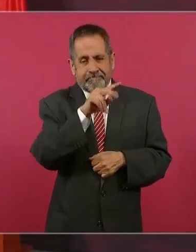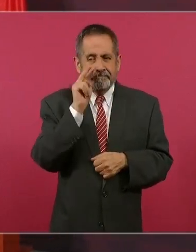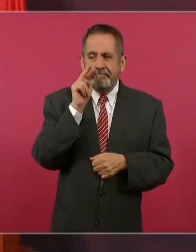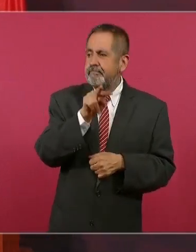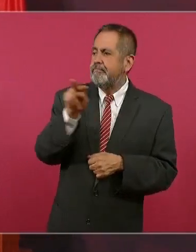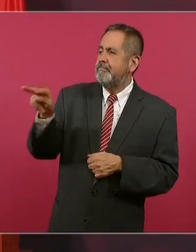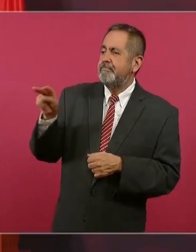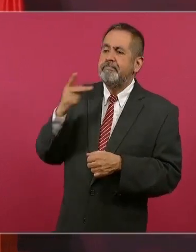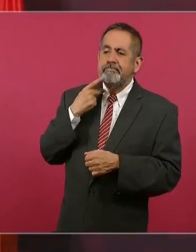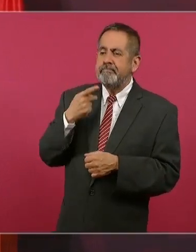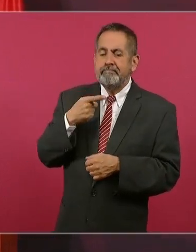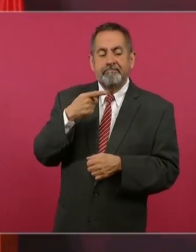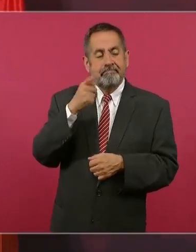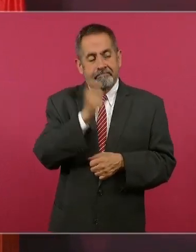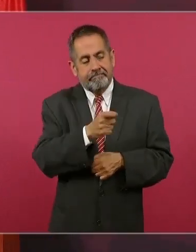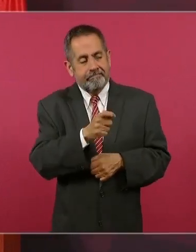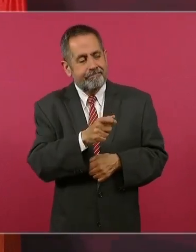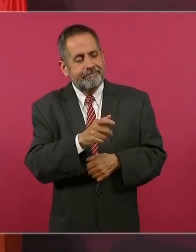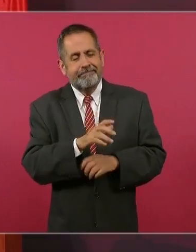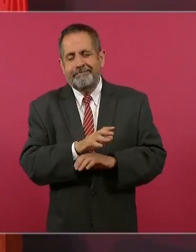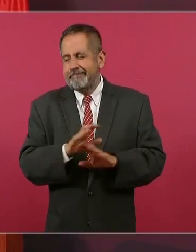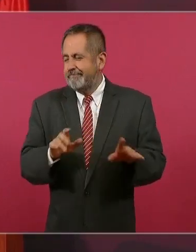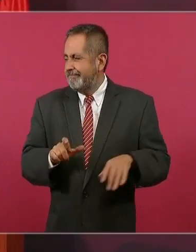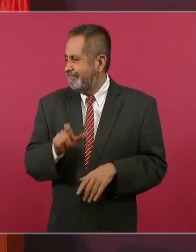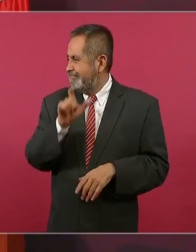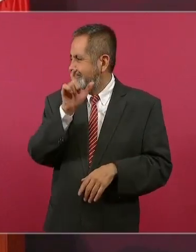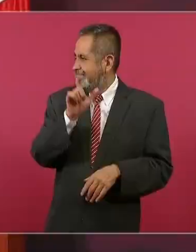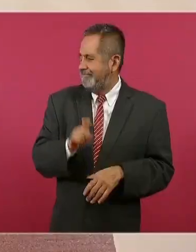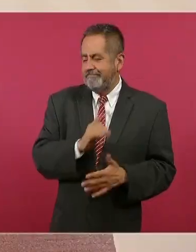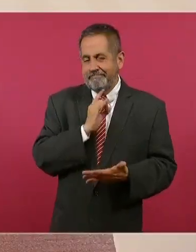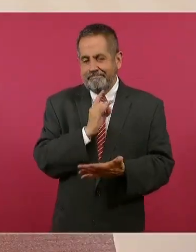la política, cómo ve